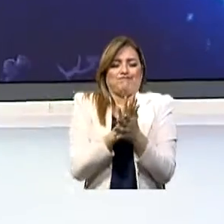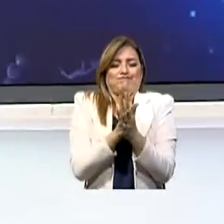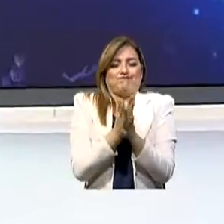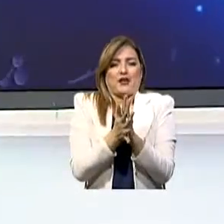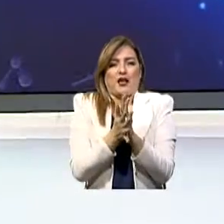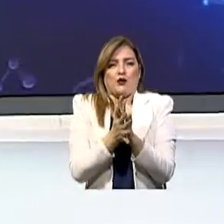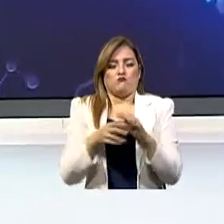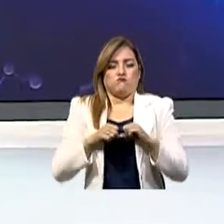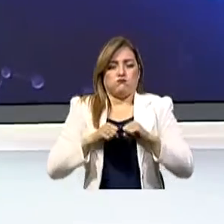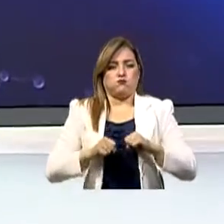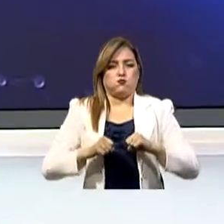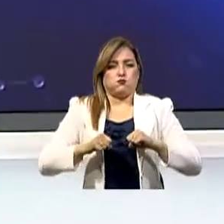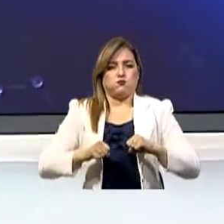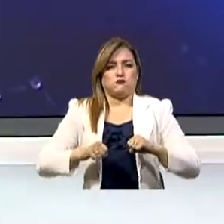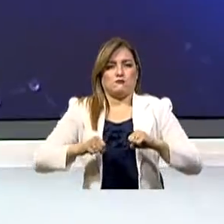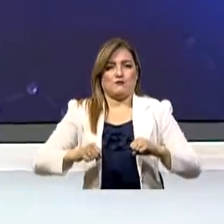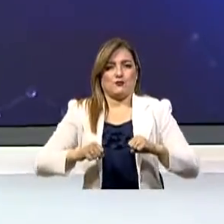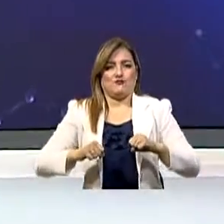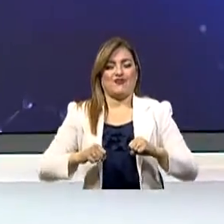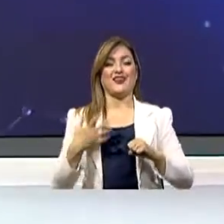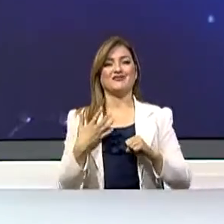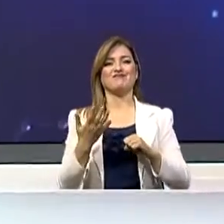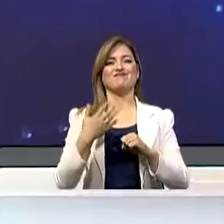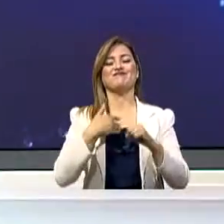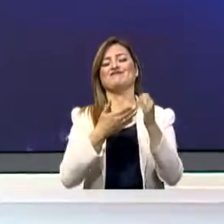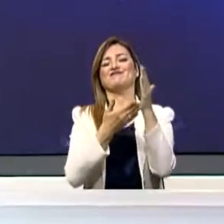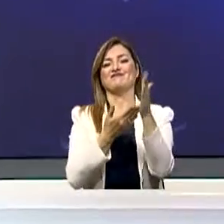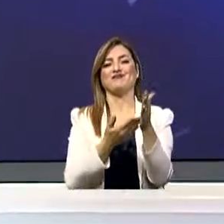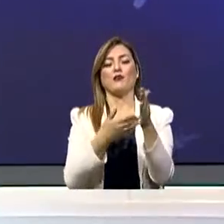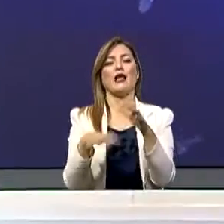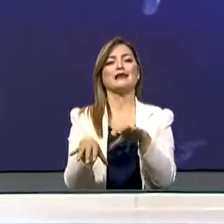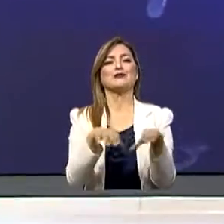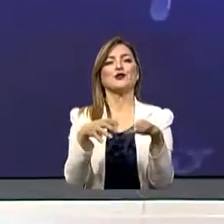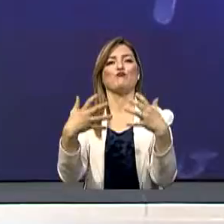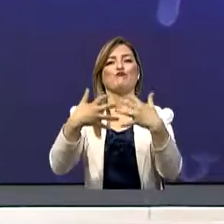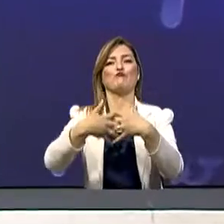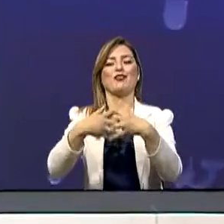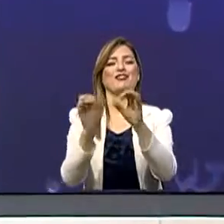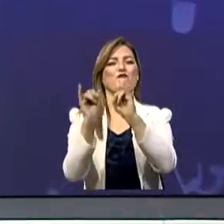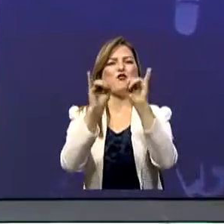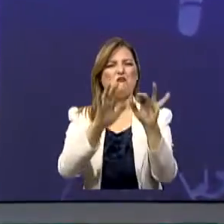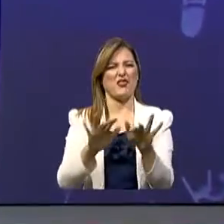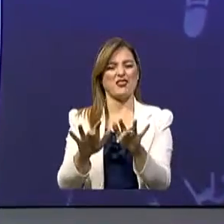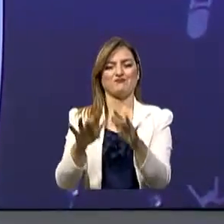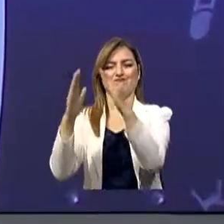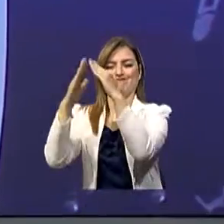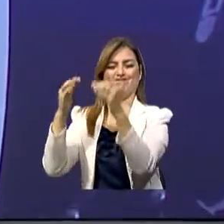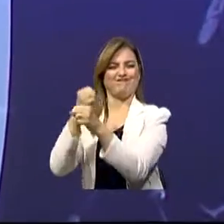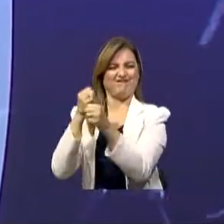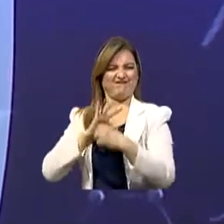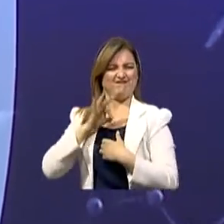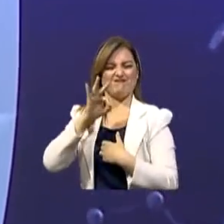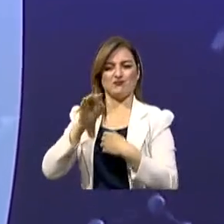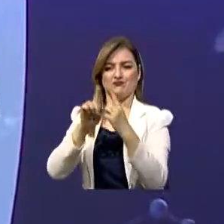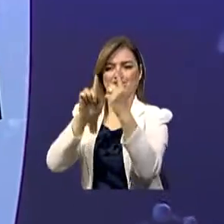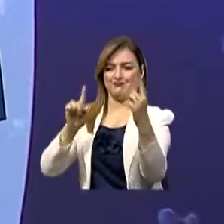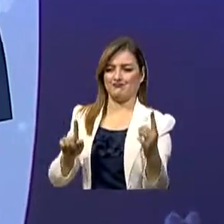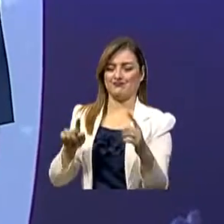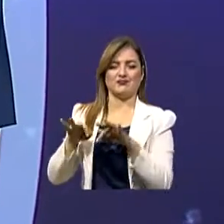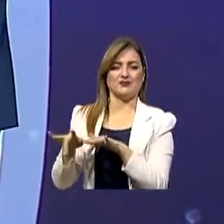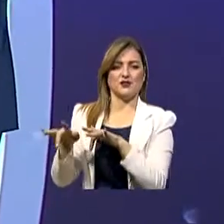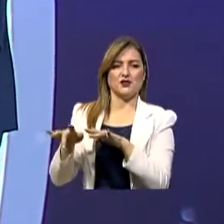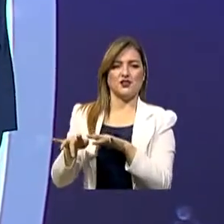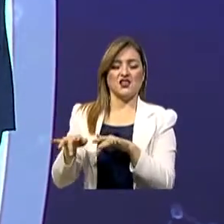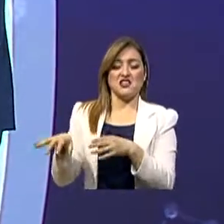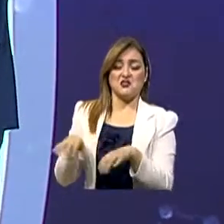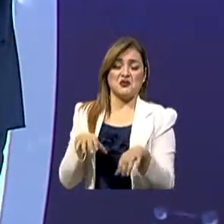automatización de las distintas labores estar en casa el teletrabajo y demás han aumentado el riesgo de convertirnos en sobrepeso lo